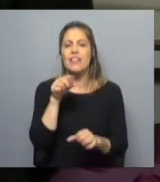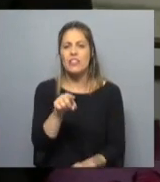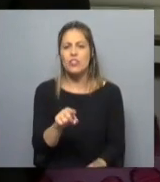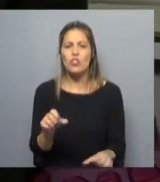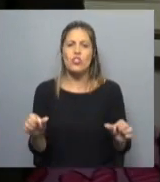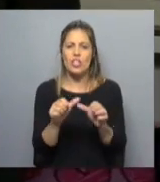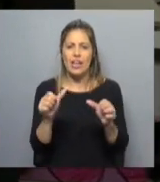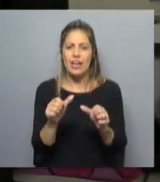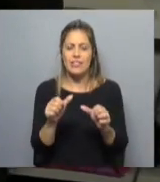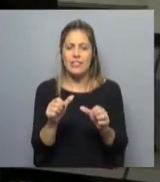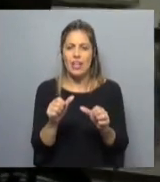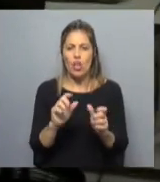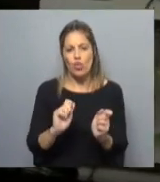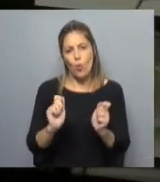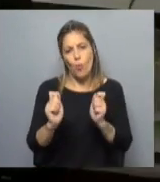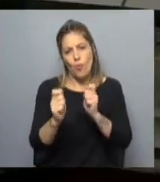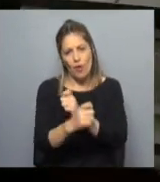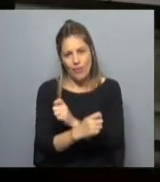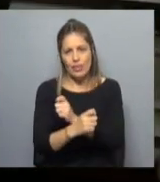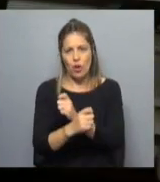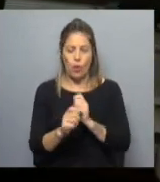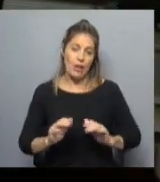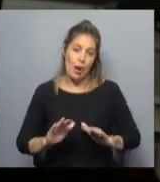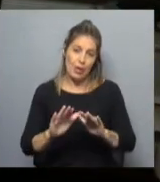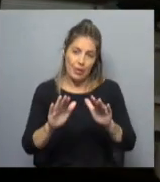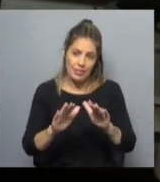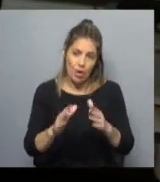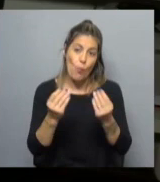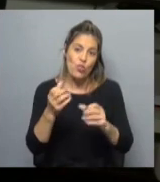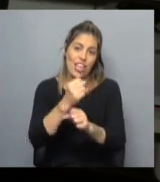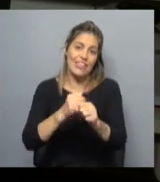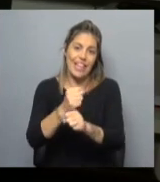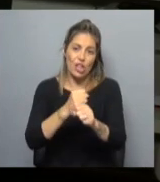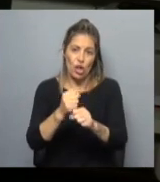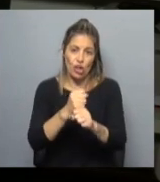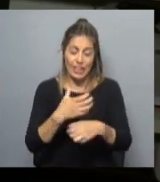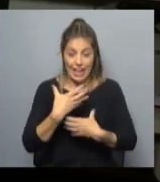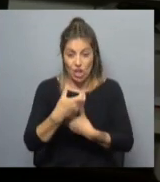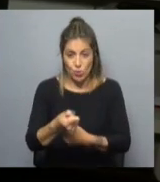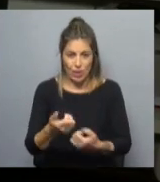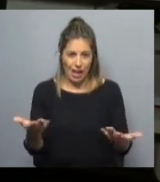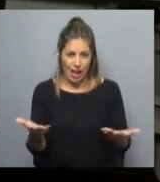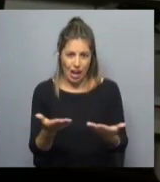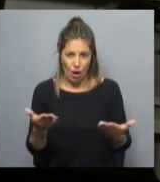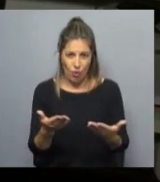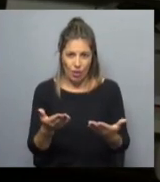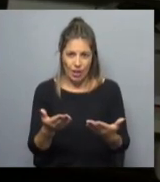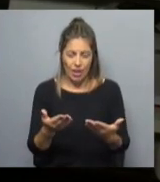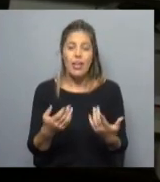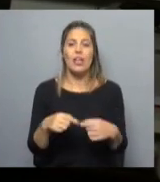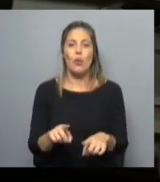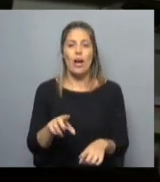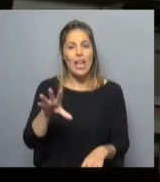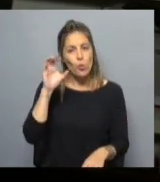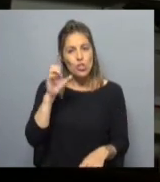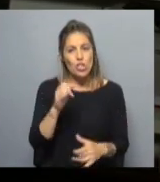toda una remasterización porque, bueno, hay mucha tecnología que ayuda ahora. Igual escuché hace un par